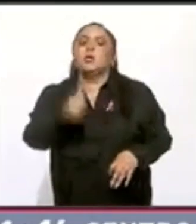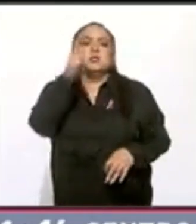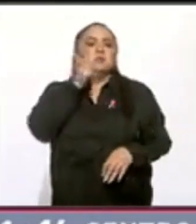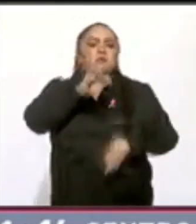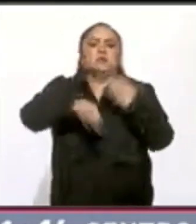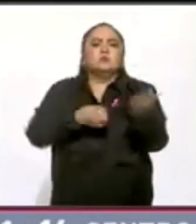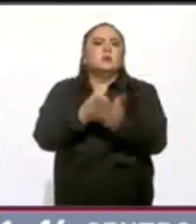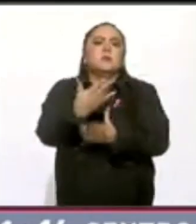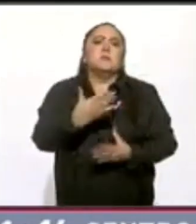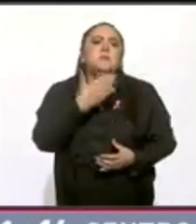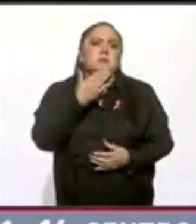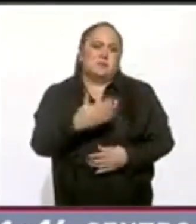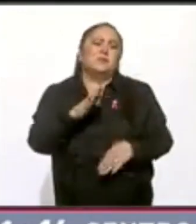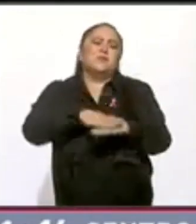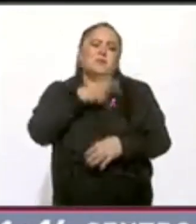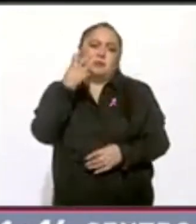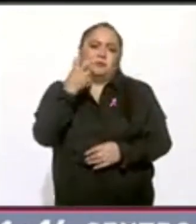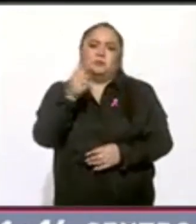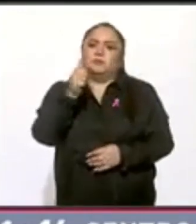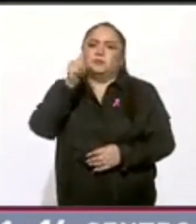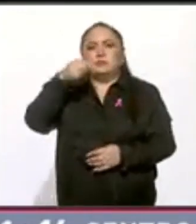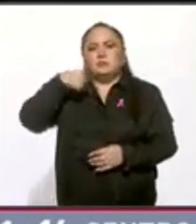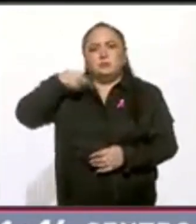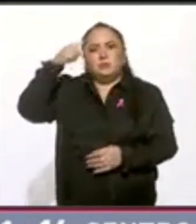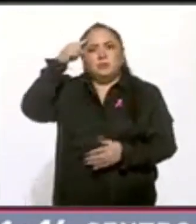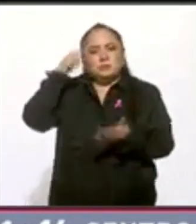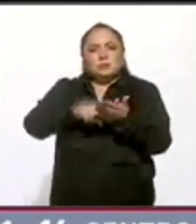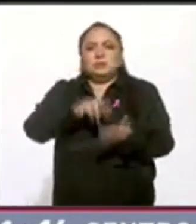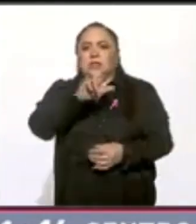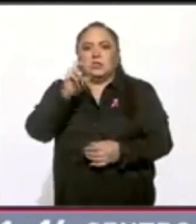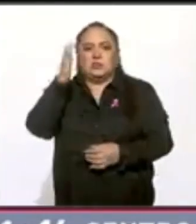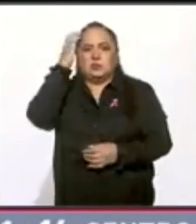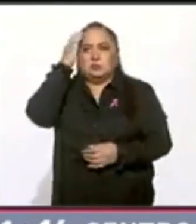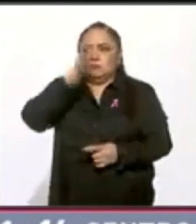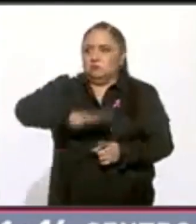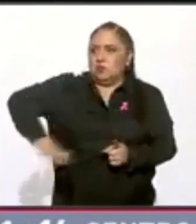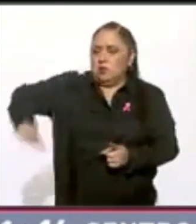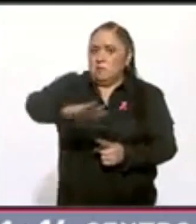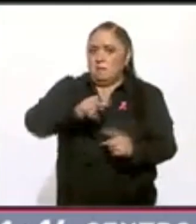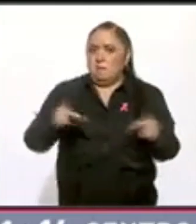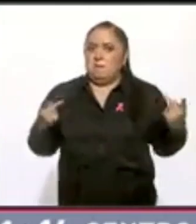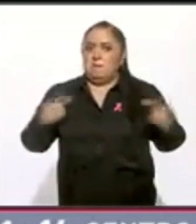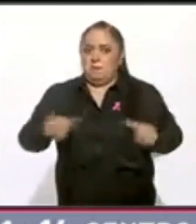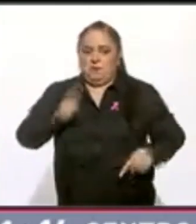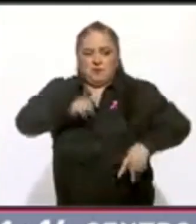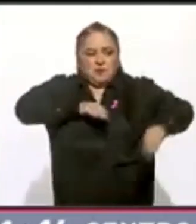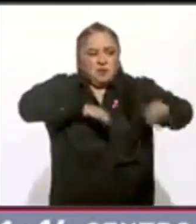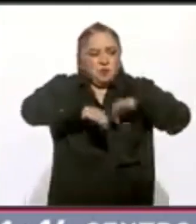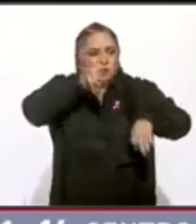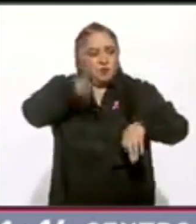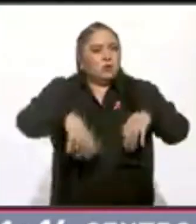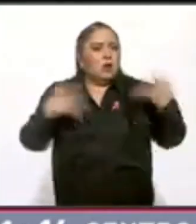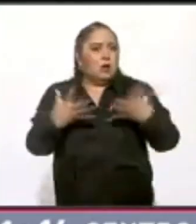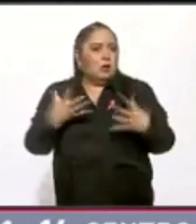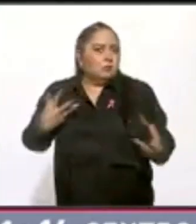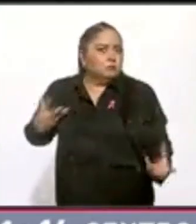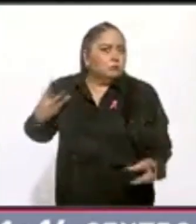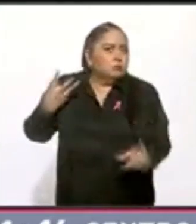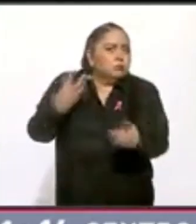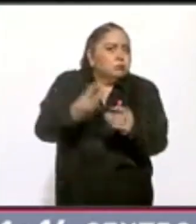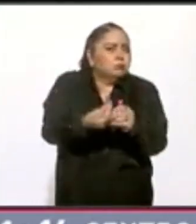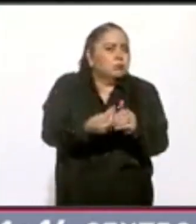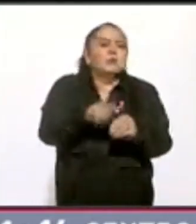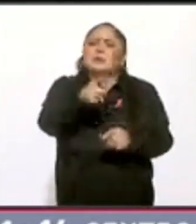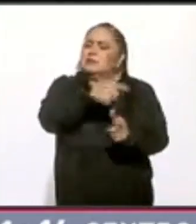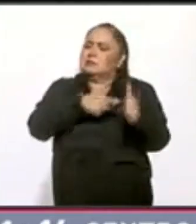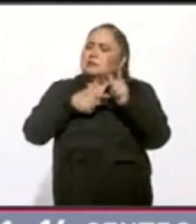salir adelante. Entonces, yo creo que hay un reconocimiento de la ciudadanía, del trabajo que hemos hecho y lo más importante, pues